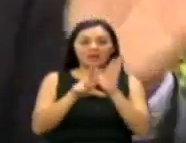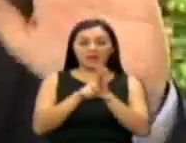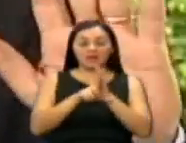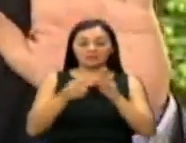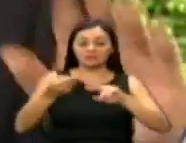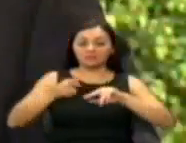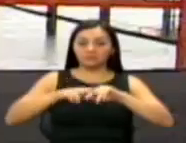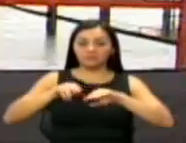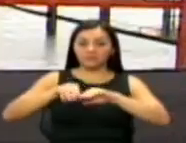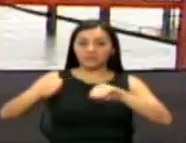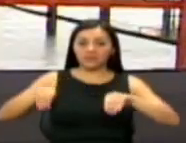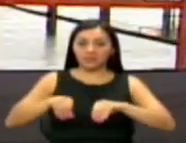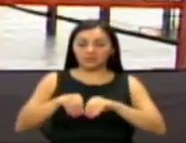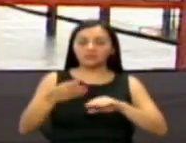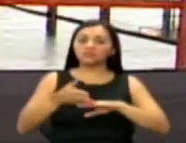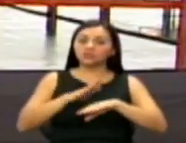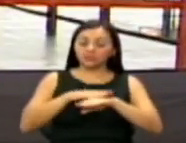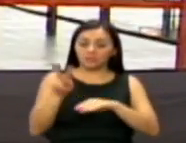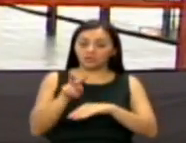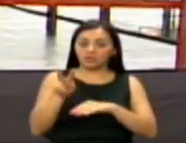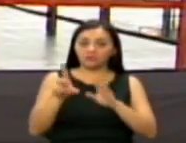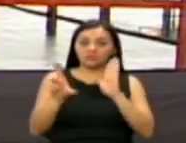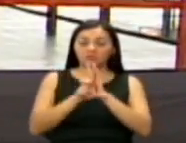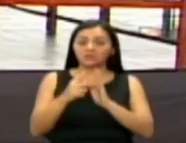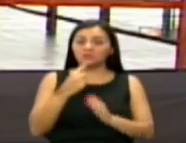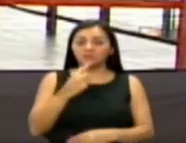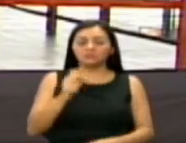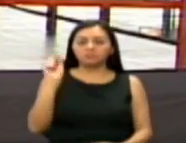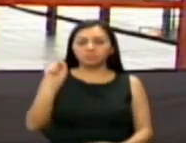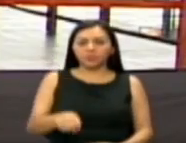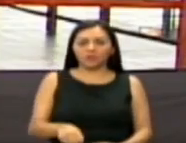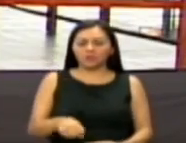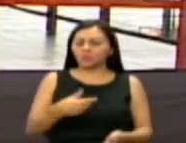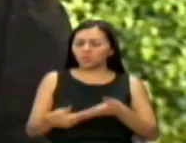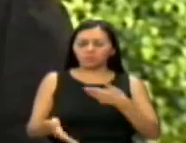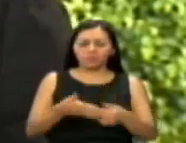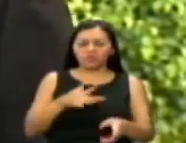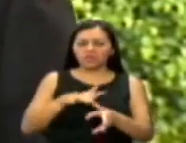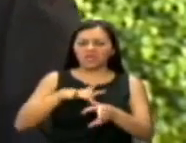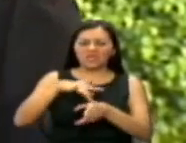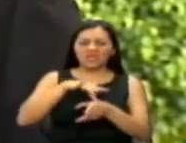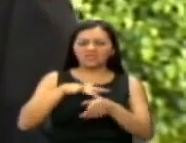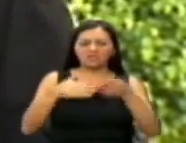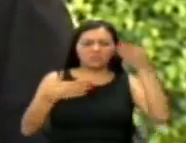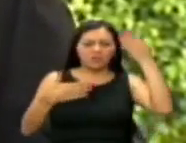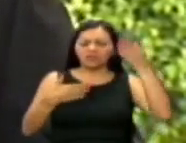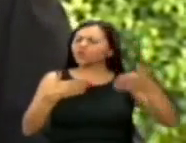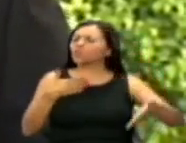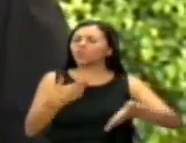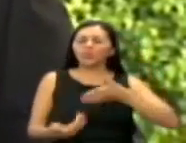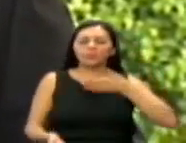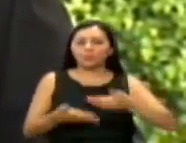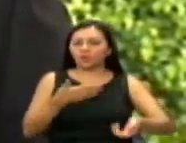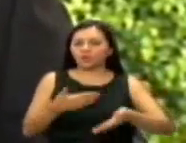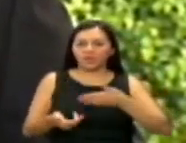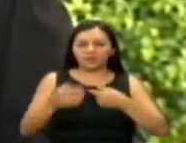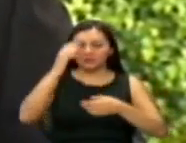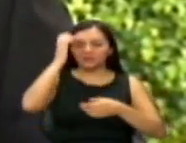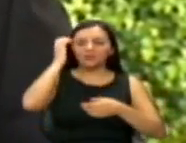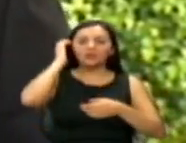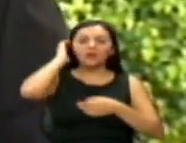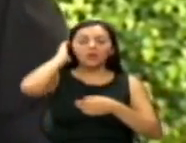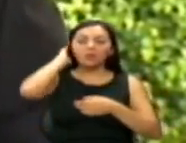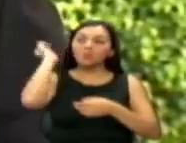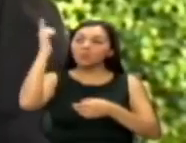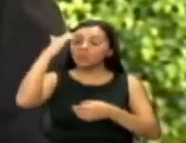Pero en todo caso, con respecto a la ley de herencia y plusvalía, me ratifico. Estoy dispuesto a aceptar el costo político porque es lo más coherente que hemos hecho. Que me demuestren si esas leyes,